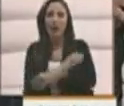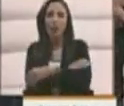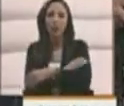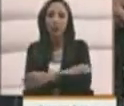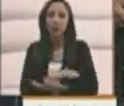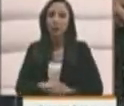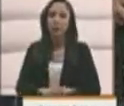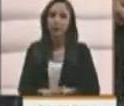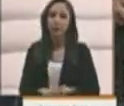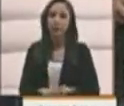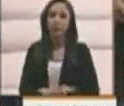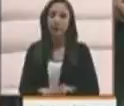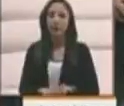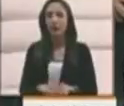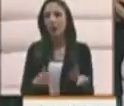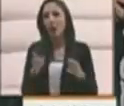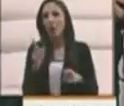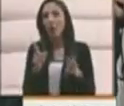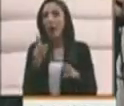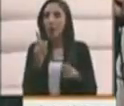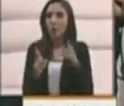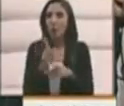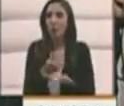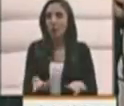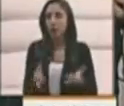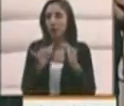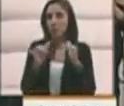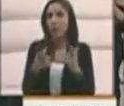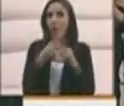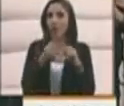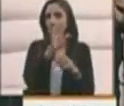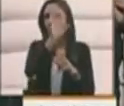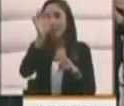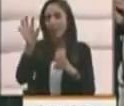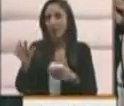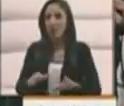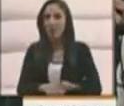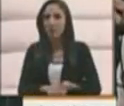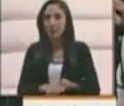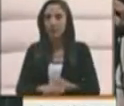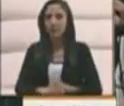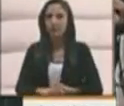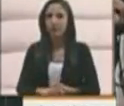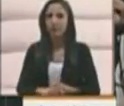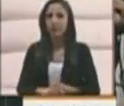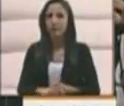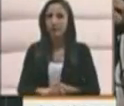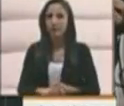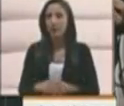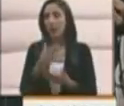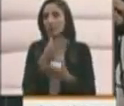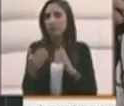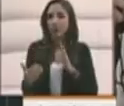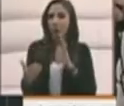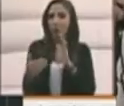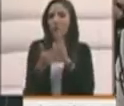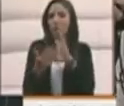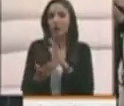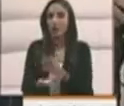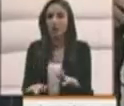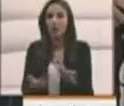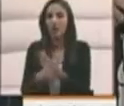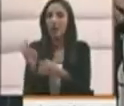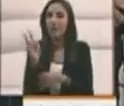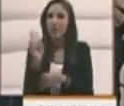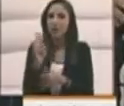o que protegidos en Miami estaban intentando acciones contra el Estado venezolano,